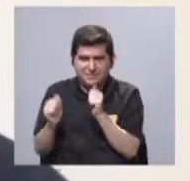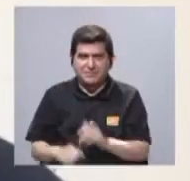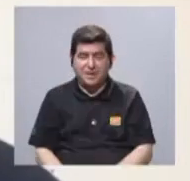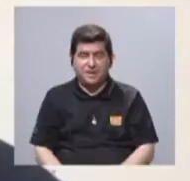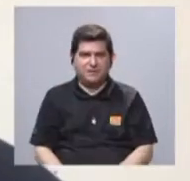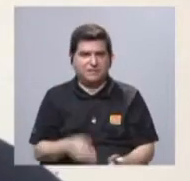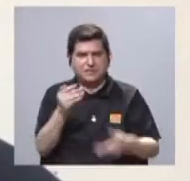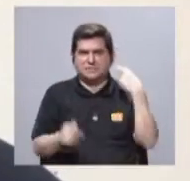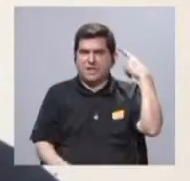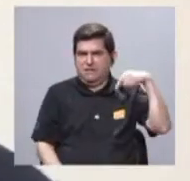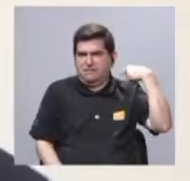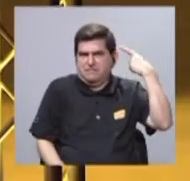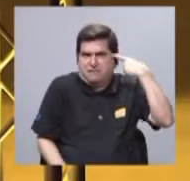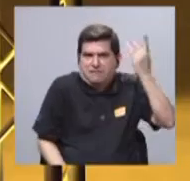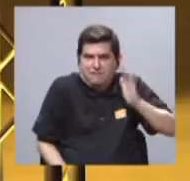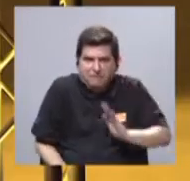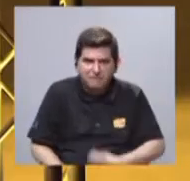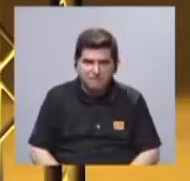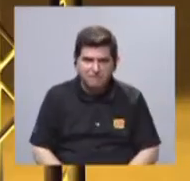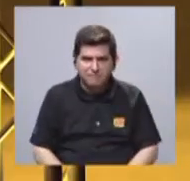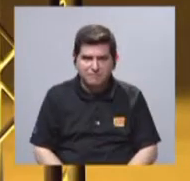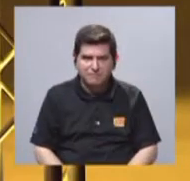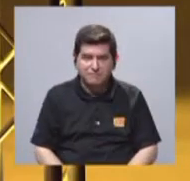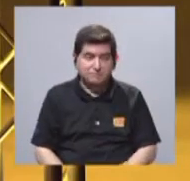planteamiento por descabellado,